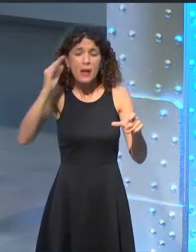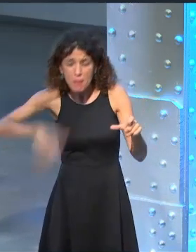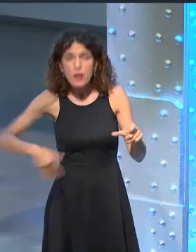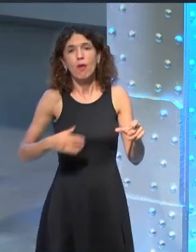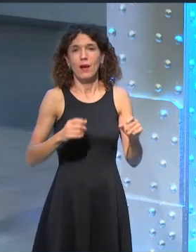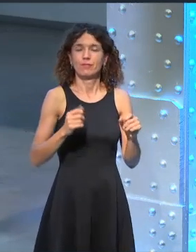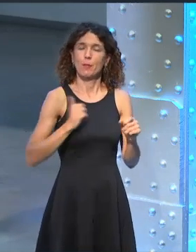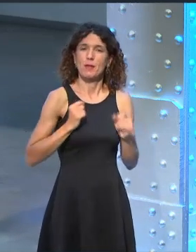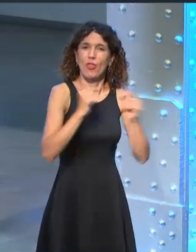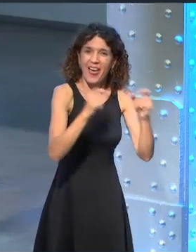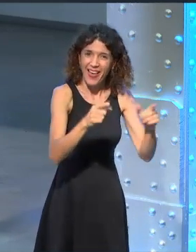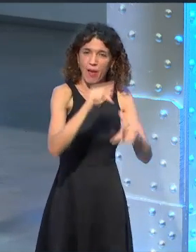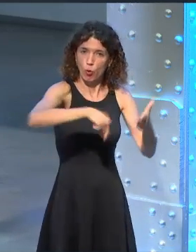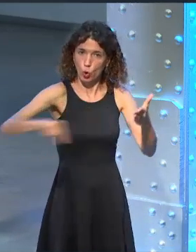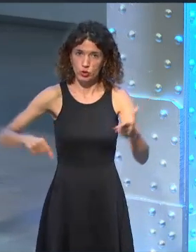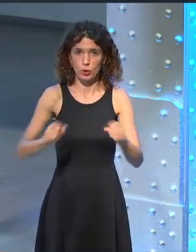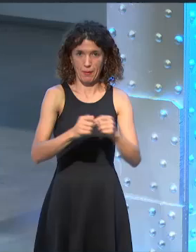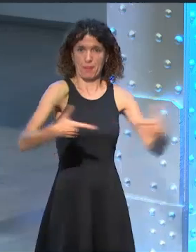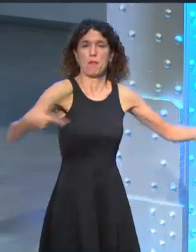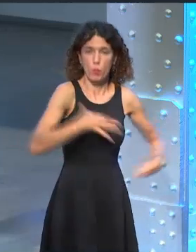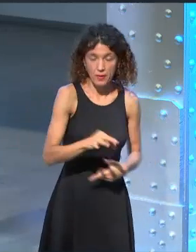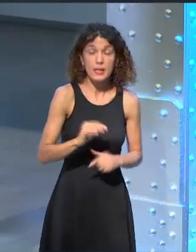las carreras STEM. Yo termino aquí, si os parece,